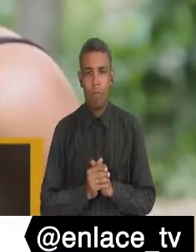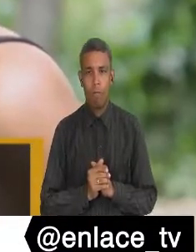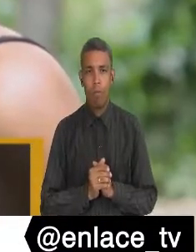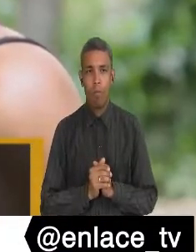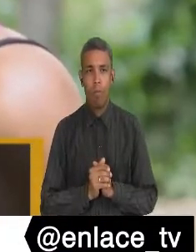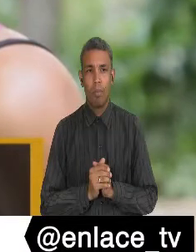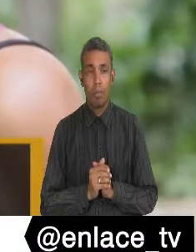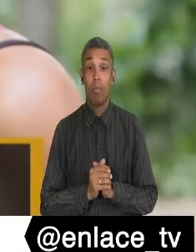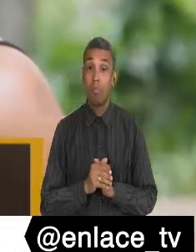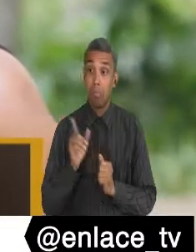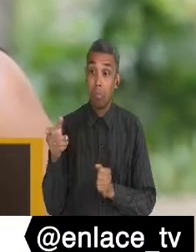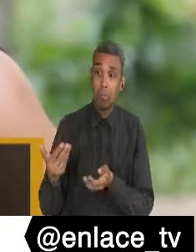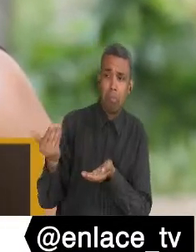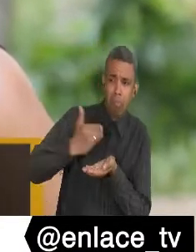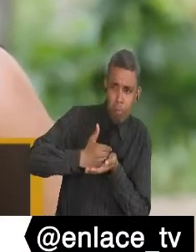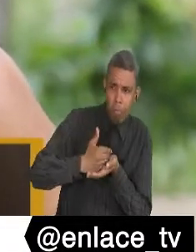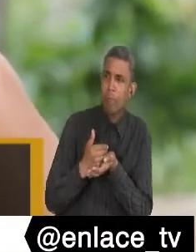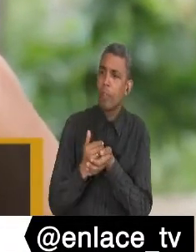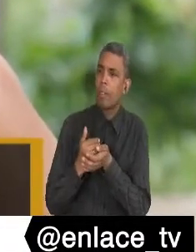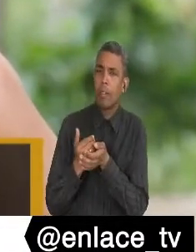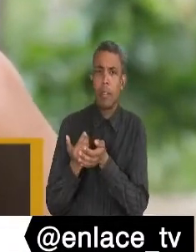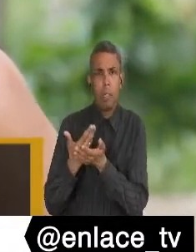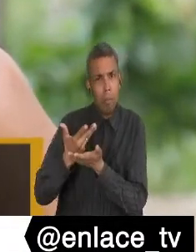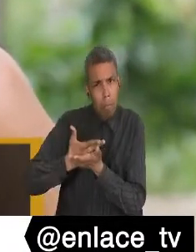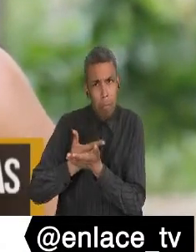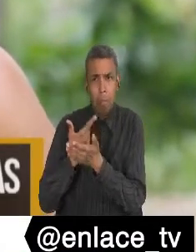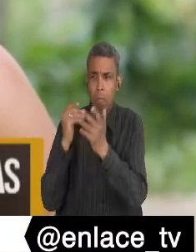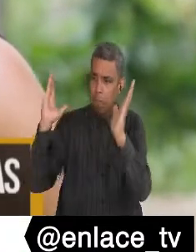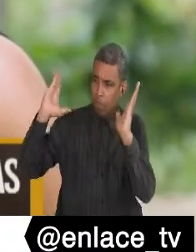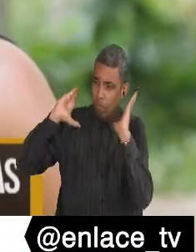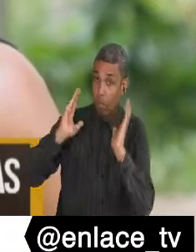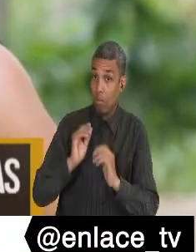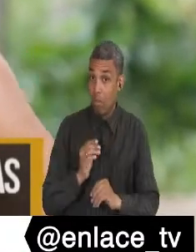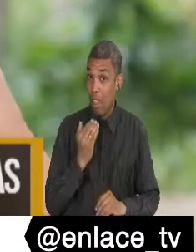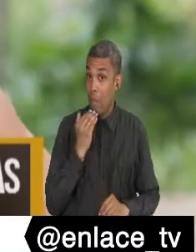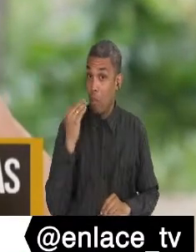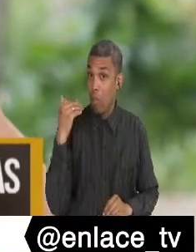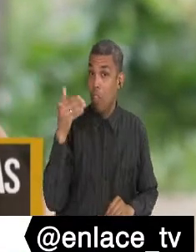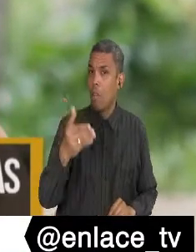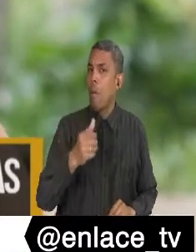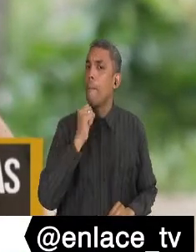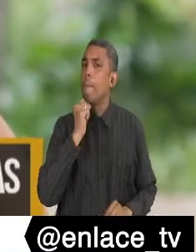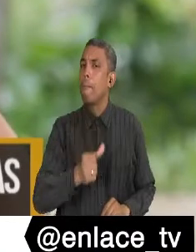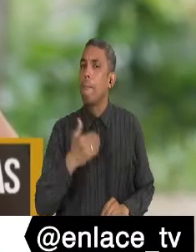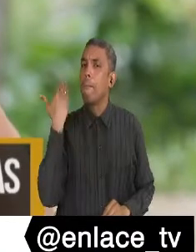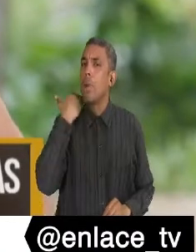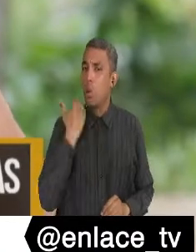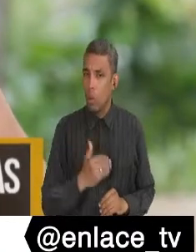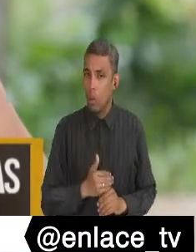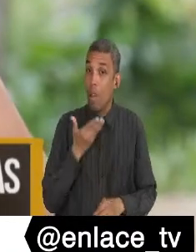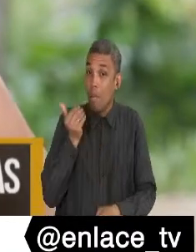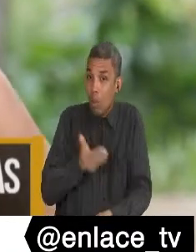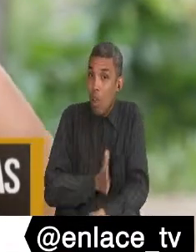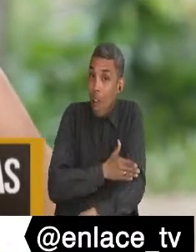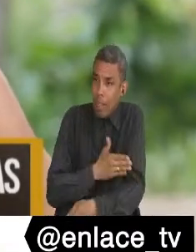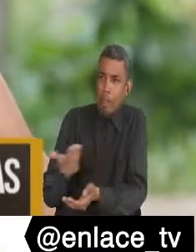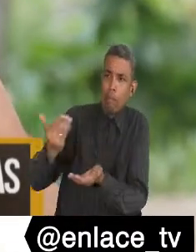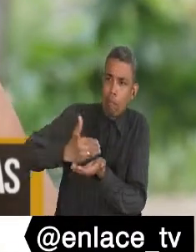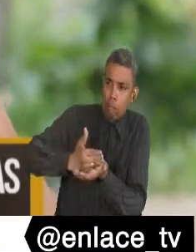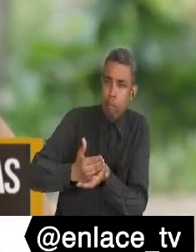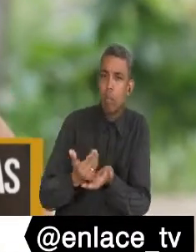visiten a las personas porque, o sea, para evitar pronto algo peor, ¿sí? Que estén visitando a los, ¿cómo es